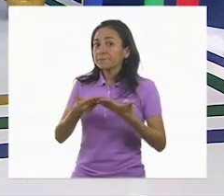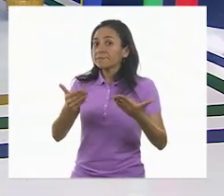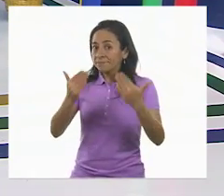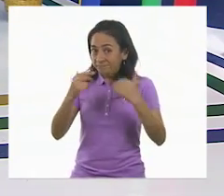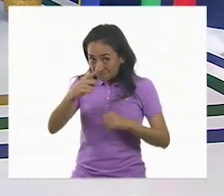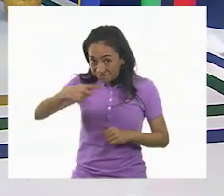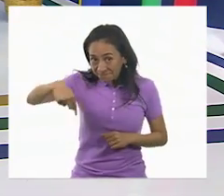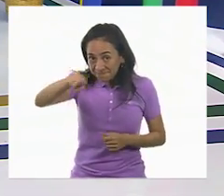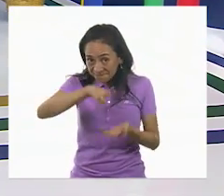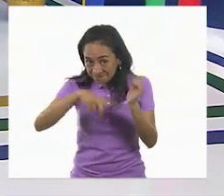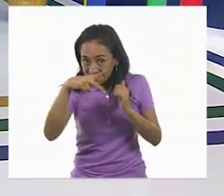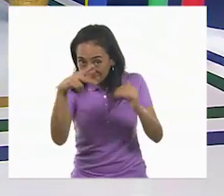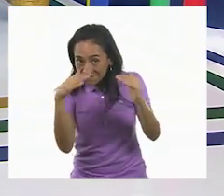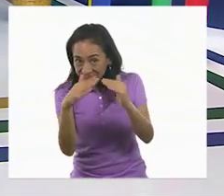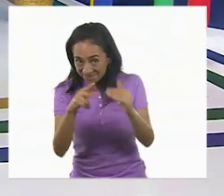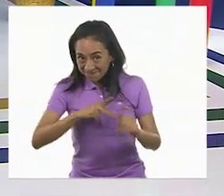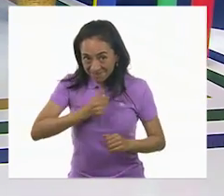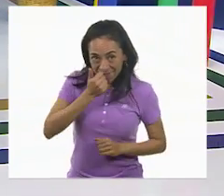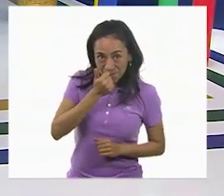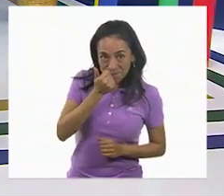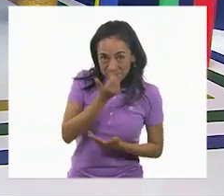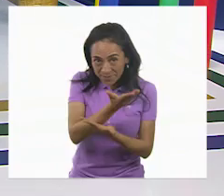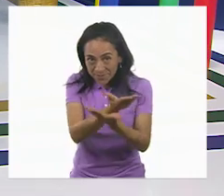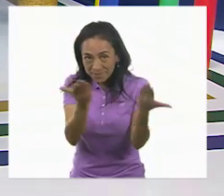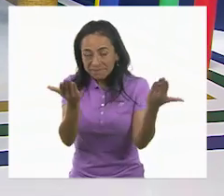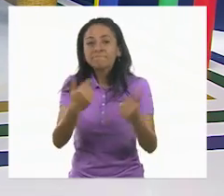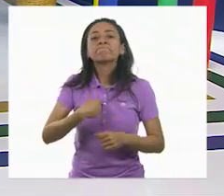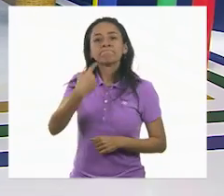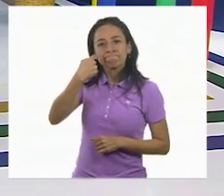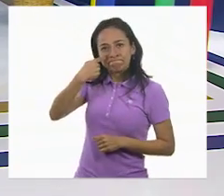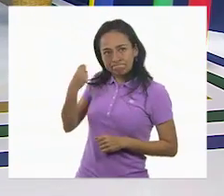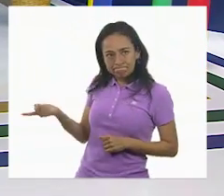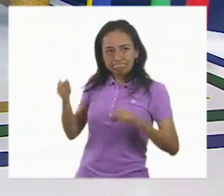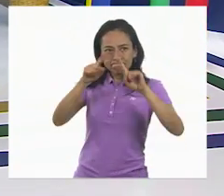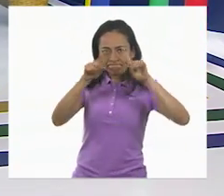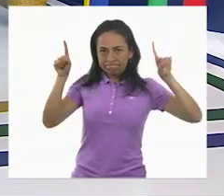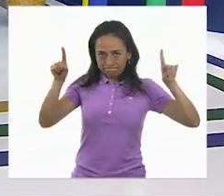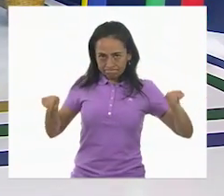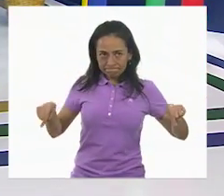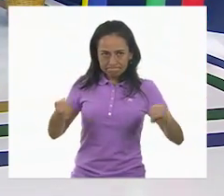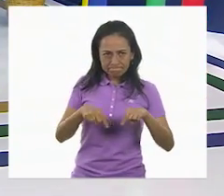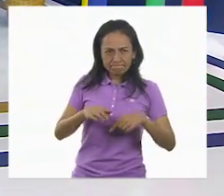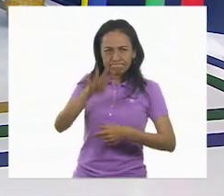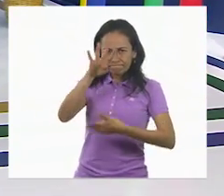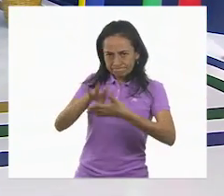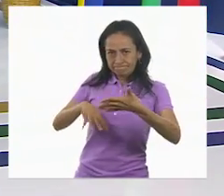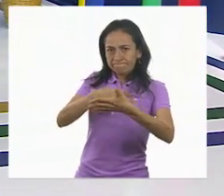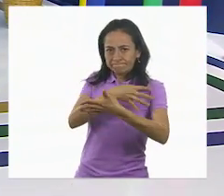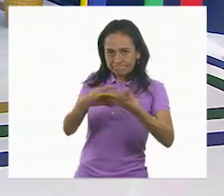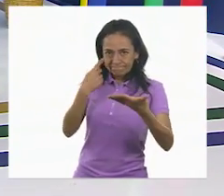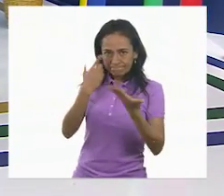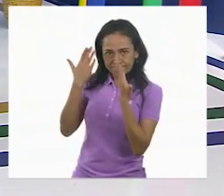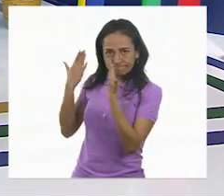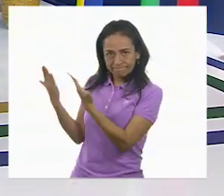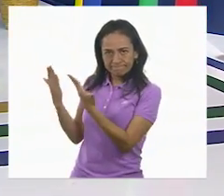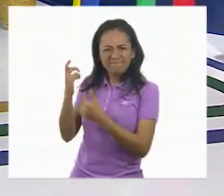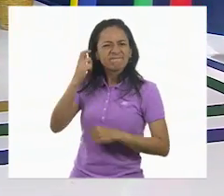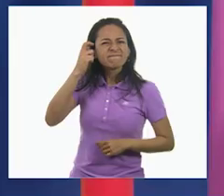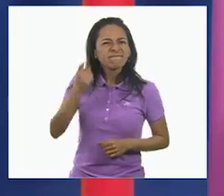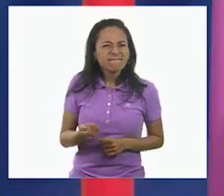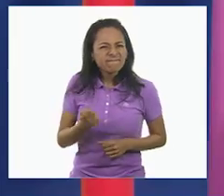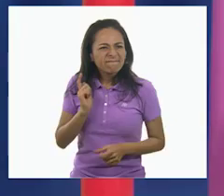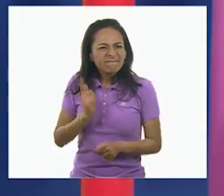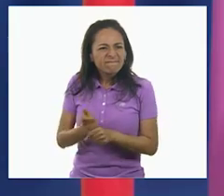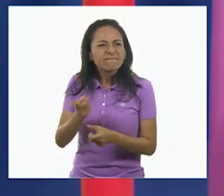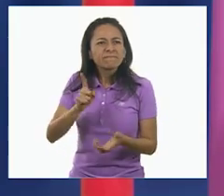nuestros alumnos en casa que pudiéramos ver esta tabla donde vamos a ver un